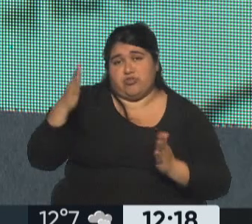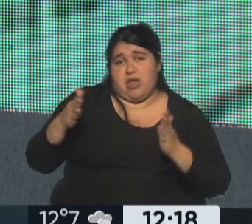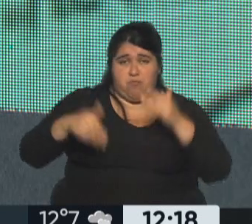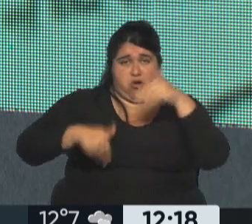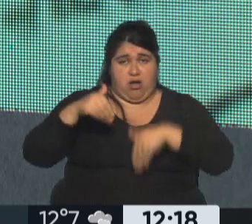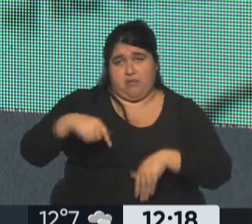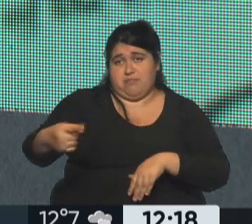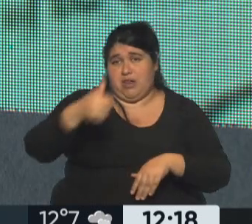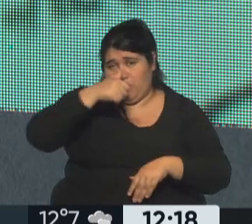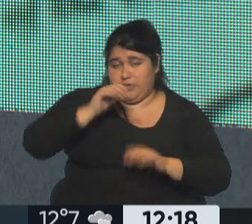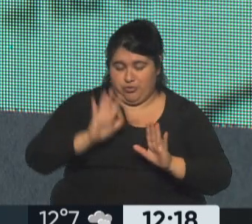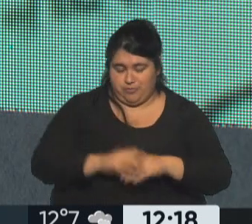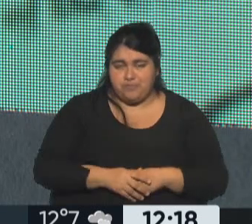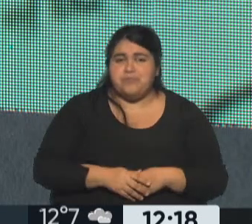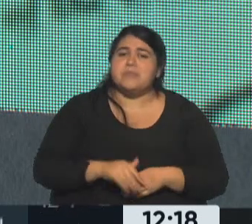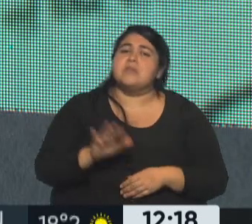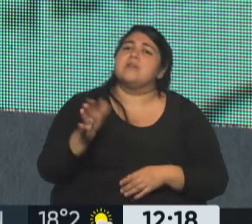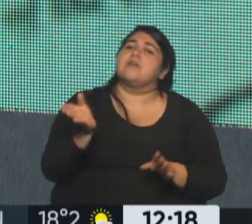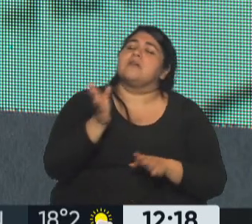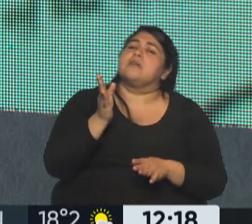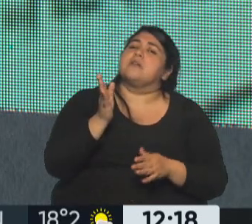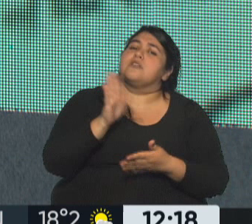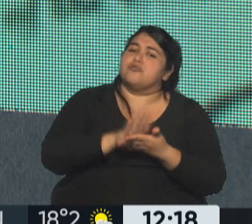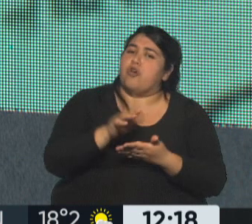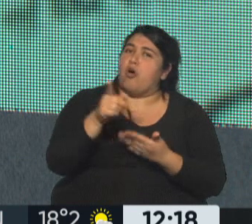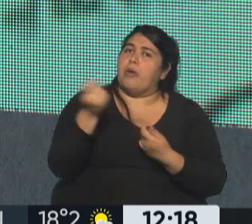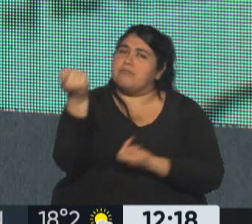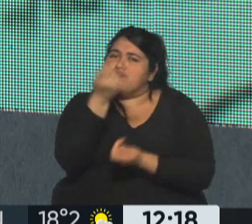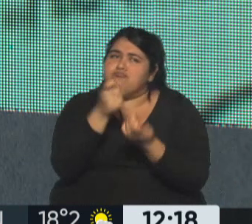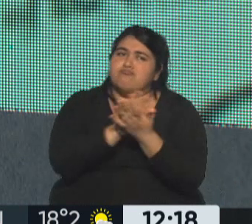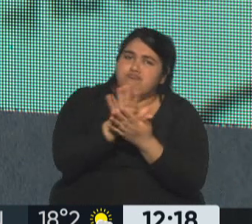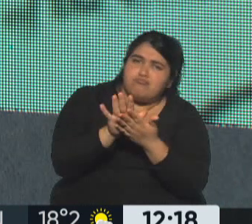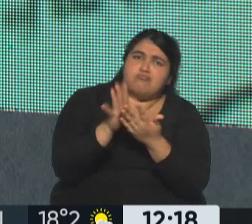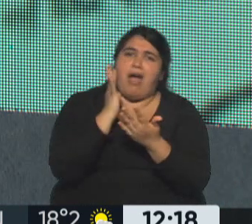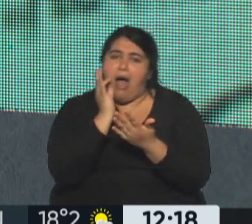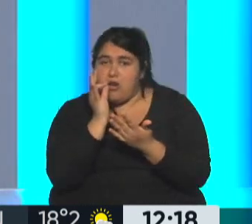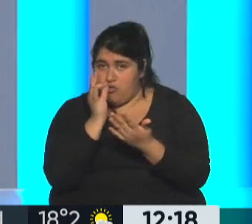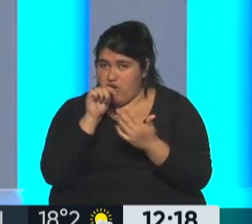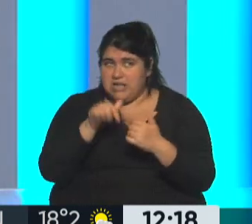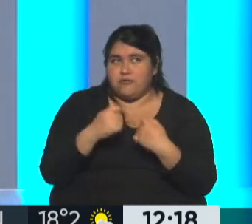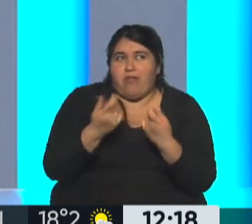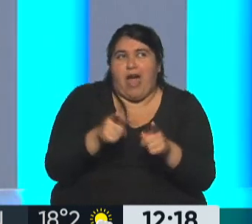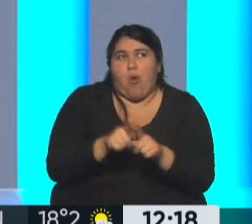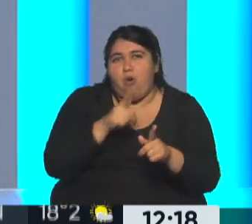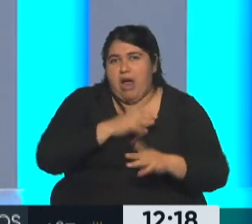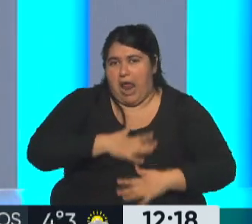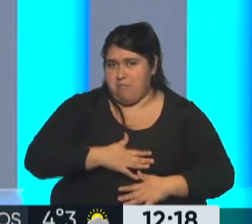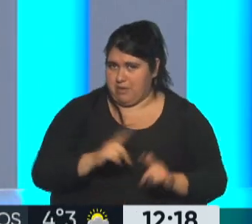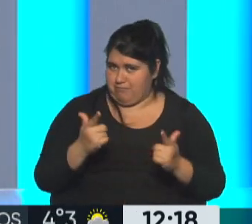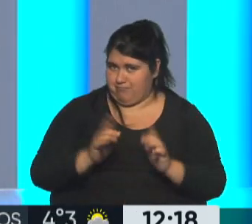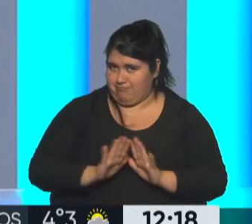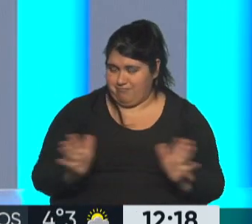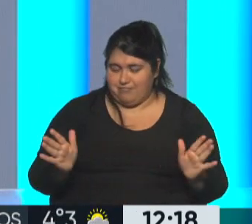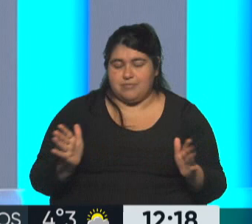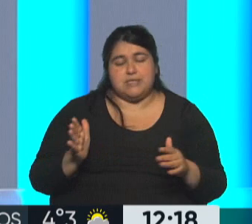las paso hubo algunos operativos esto evidentemente notización operativos parciales en